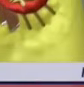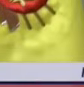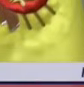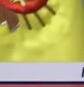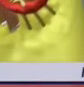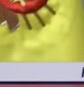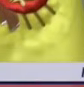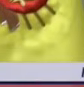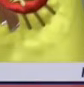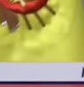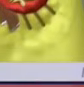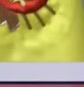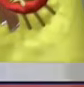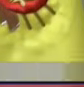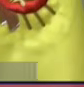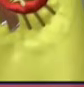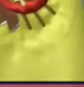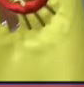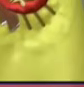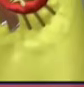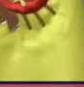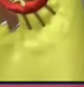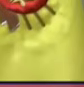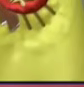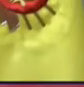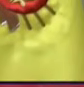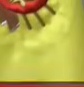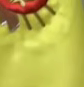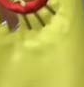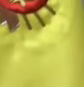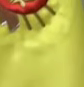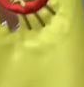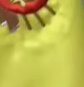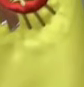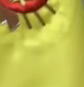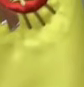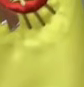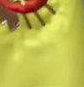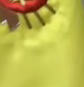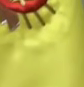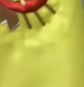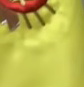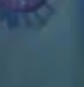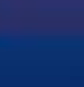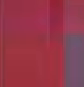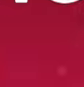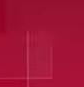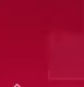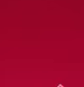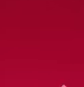lo que hace Evo Morales es irse, levantarse de la mesa e irse.